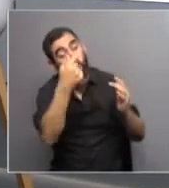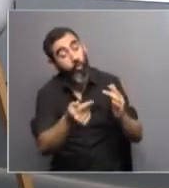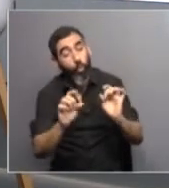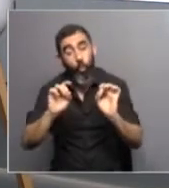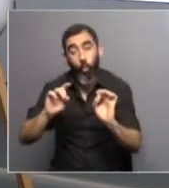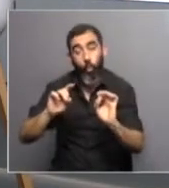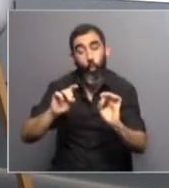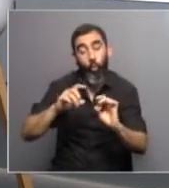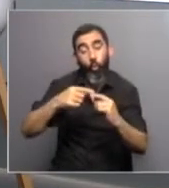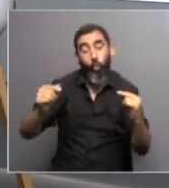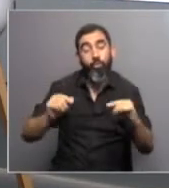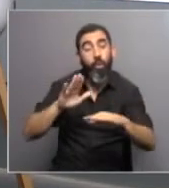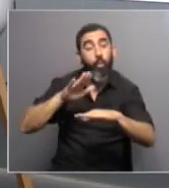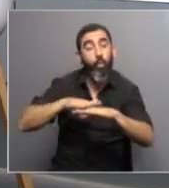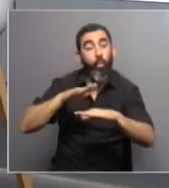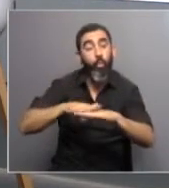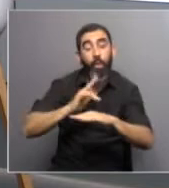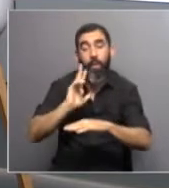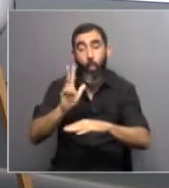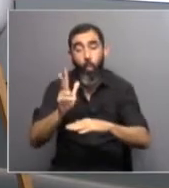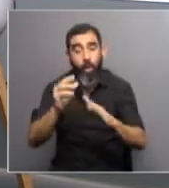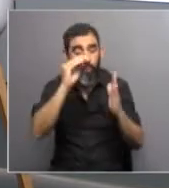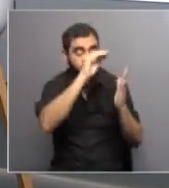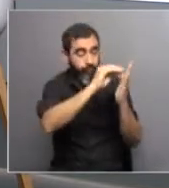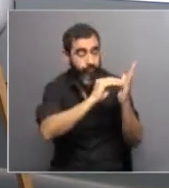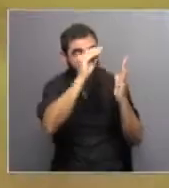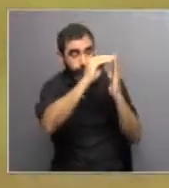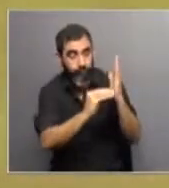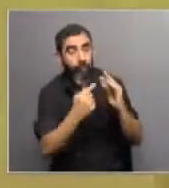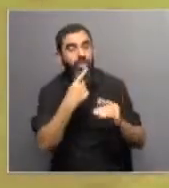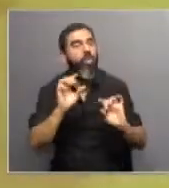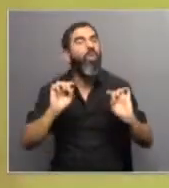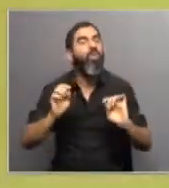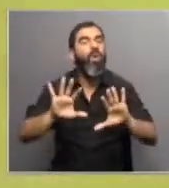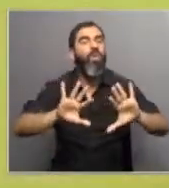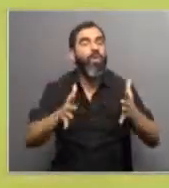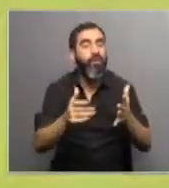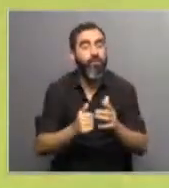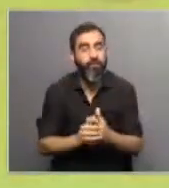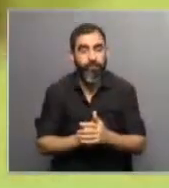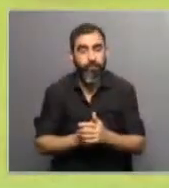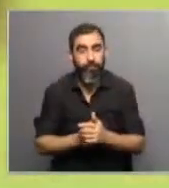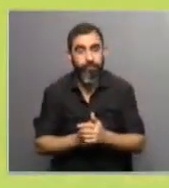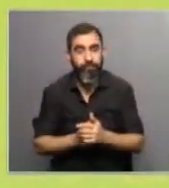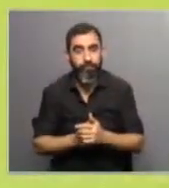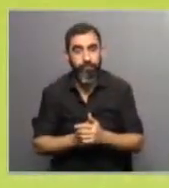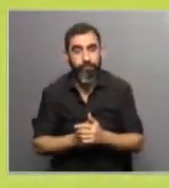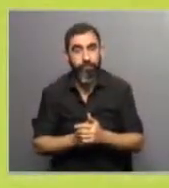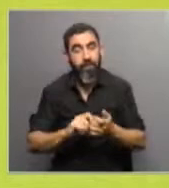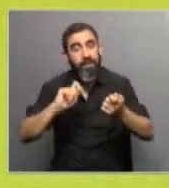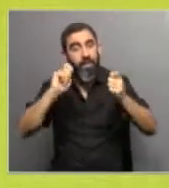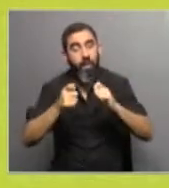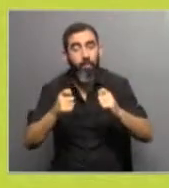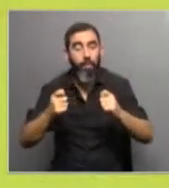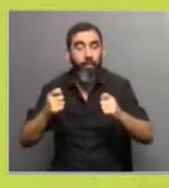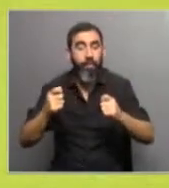forzantes naturales más los causados por el hombre. Cuando hablo de forzantes naturales, ¿qué significa? Significa cambios en la